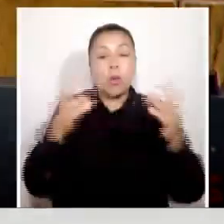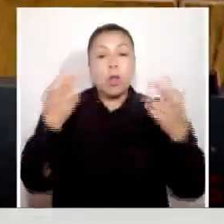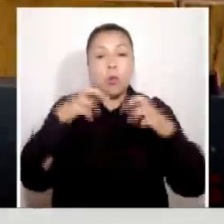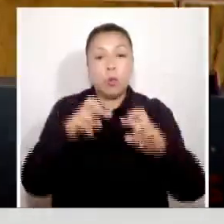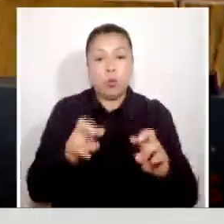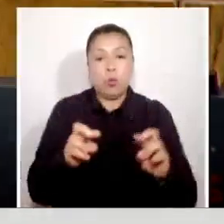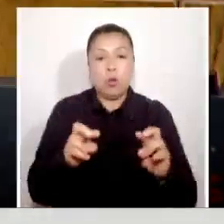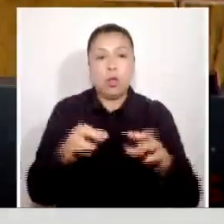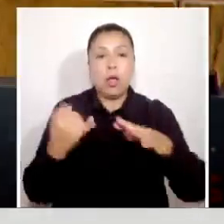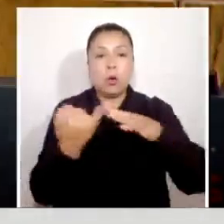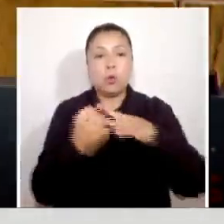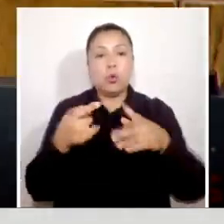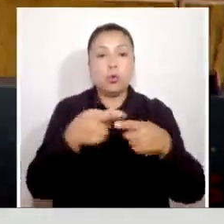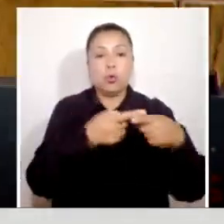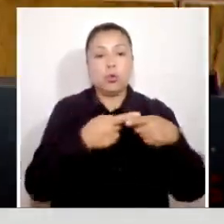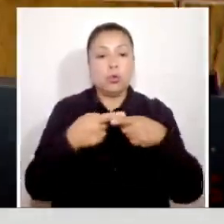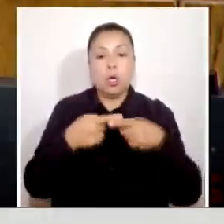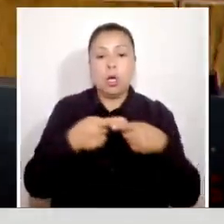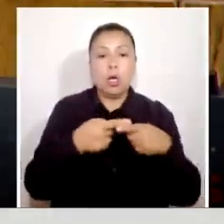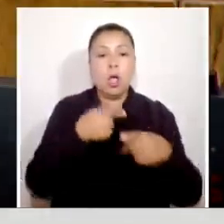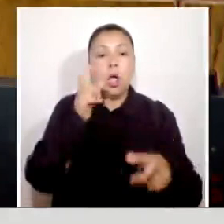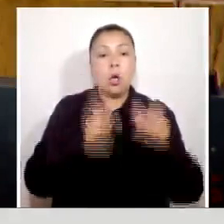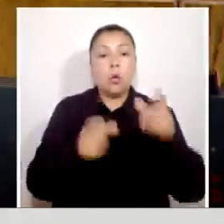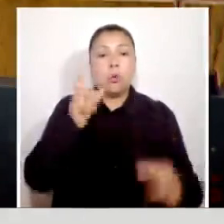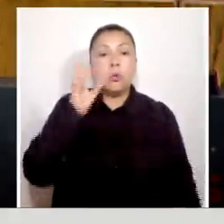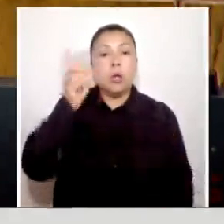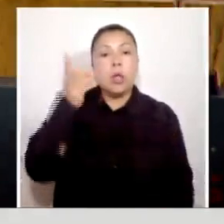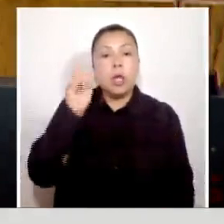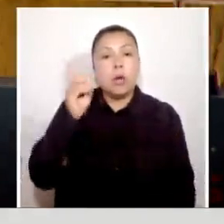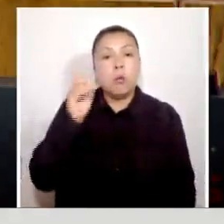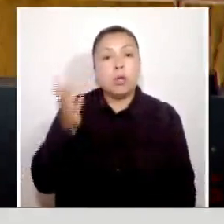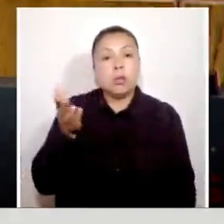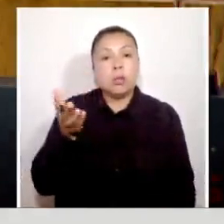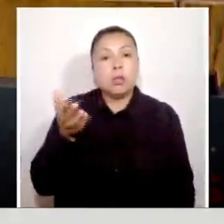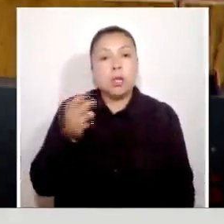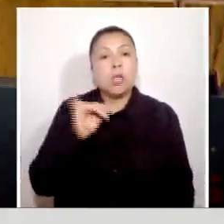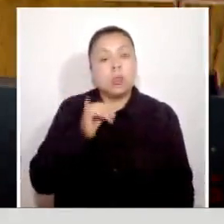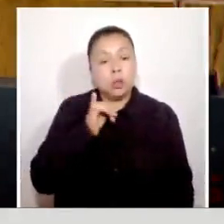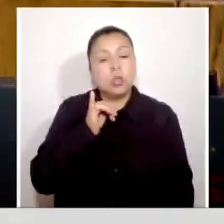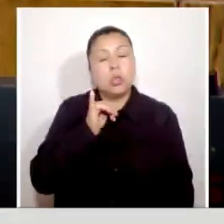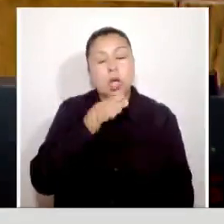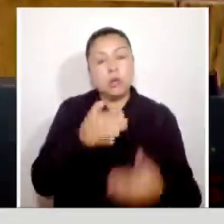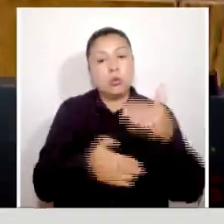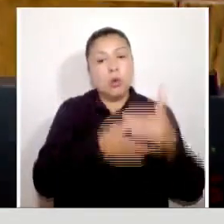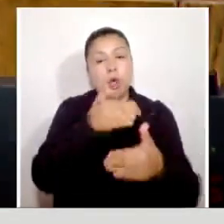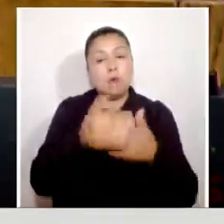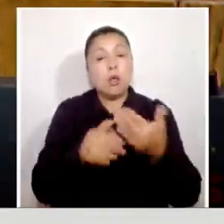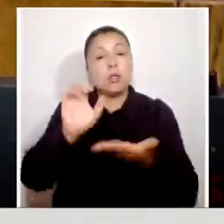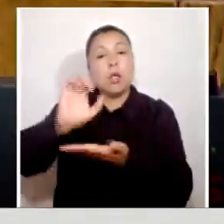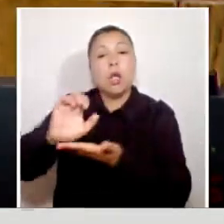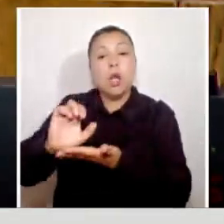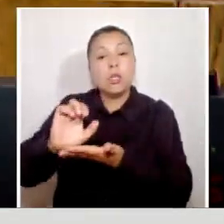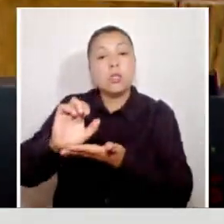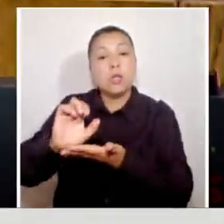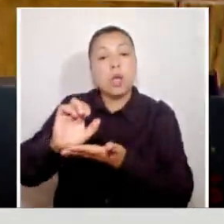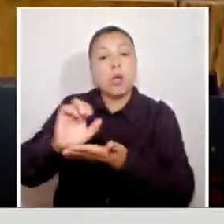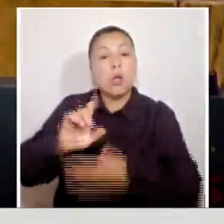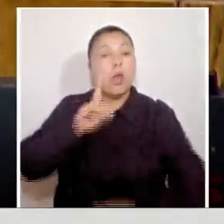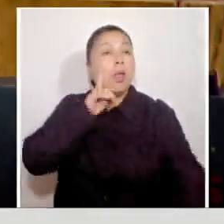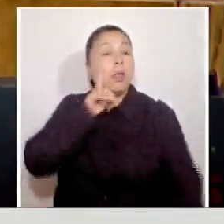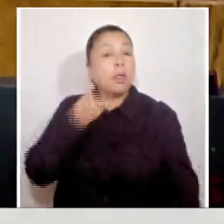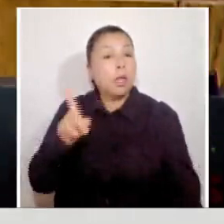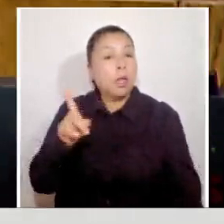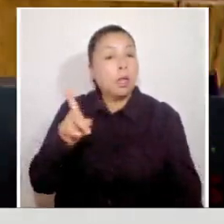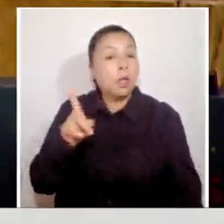inclusión social de personas con discapacidad es un avance ya que el estado tiene el